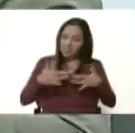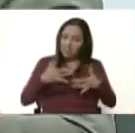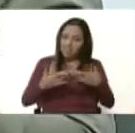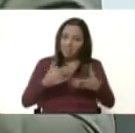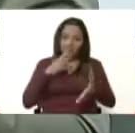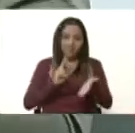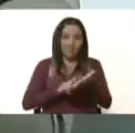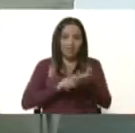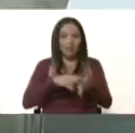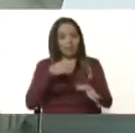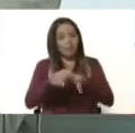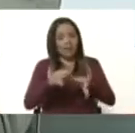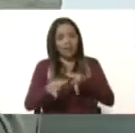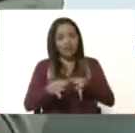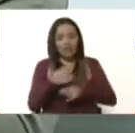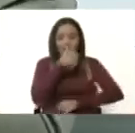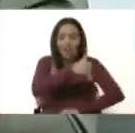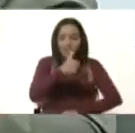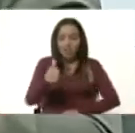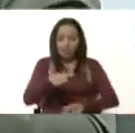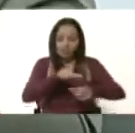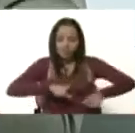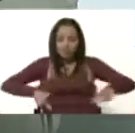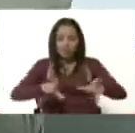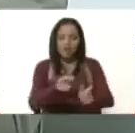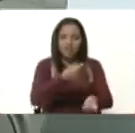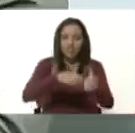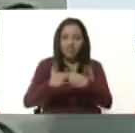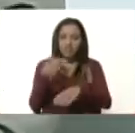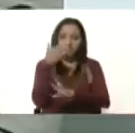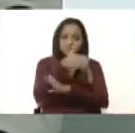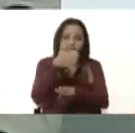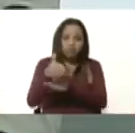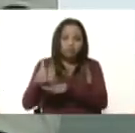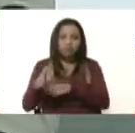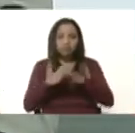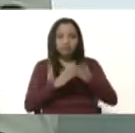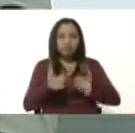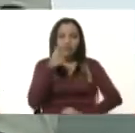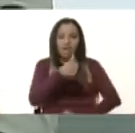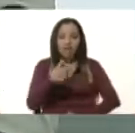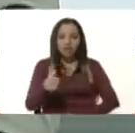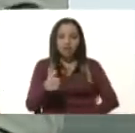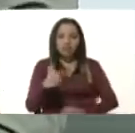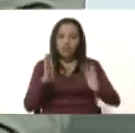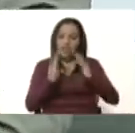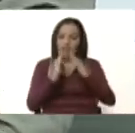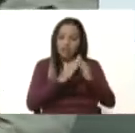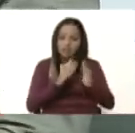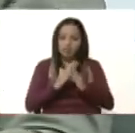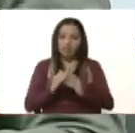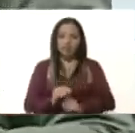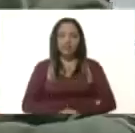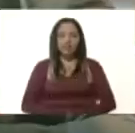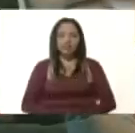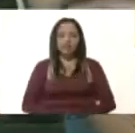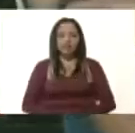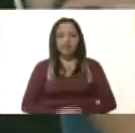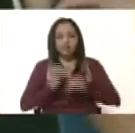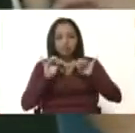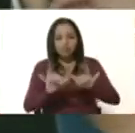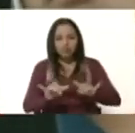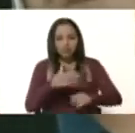el Petro está en cada uno de los comercios, ya está llegando a cada una de nuestras casas. Así,